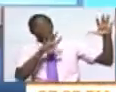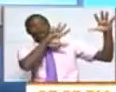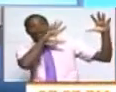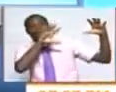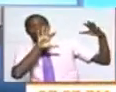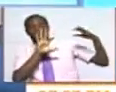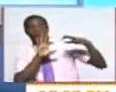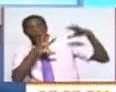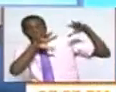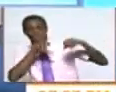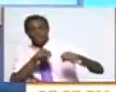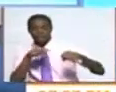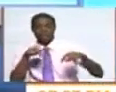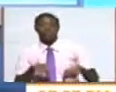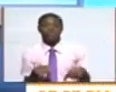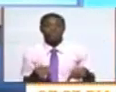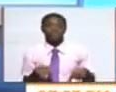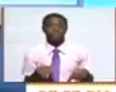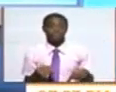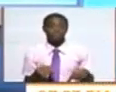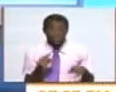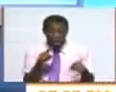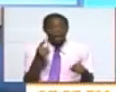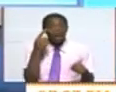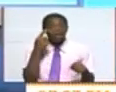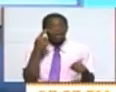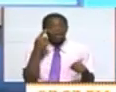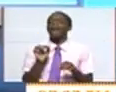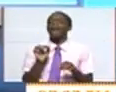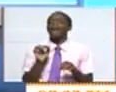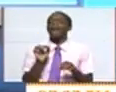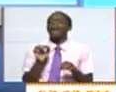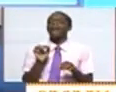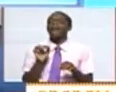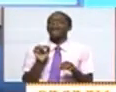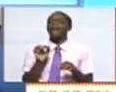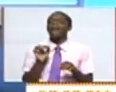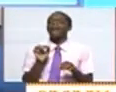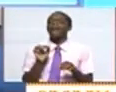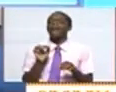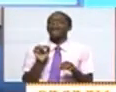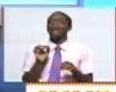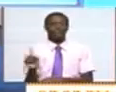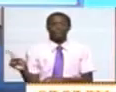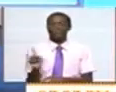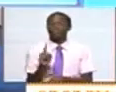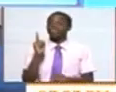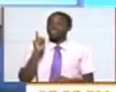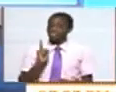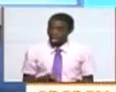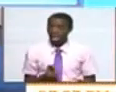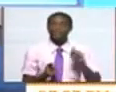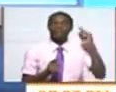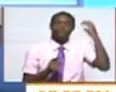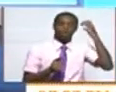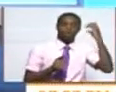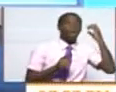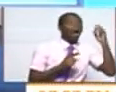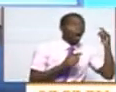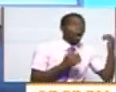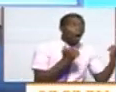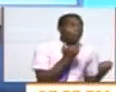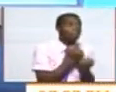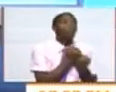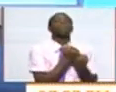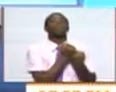Claro, eso no se hace de la noche para la mañana. Eso tiene que tener el Parlamento Europeo, eso tiene que tener el apoyo